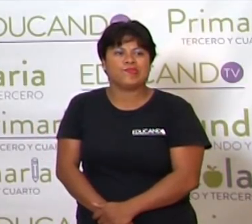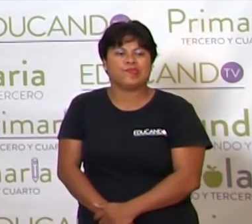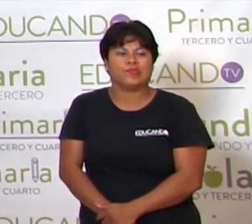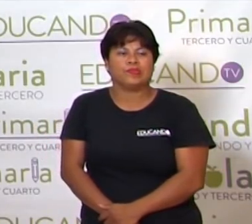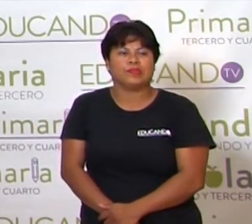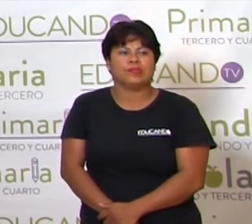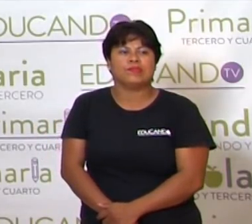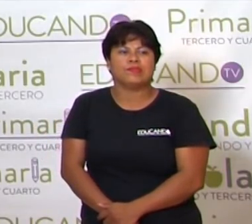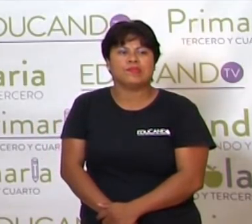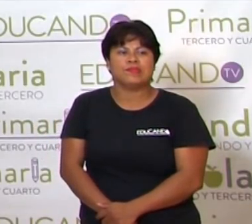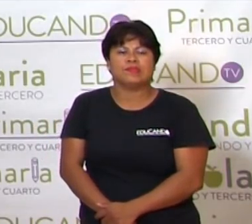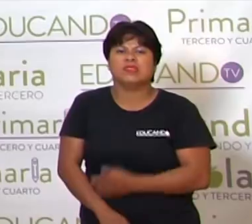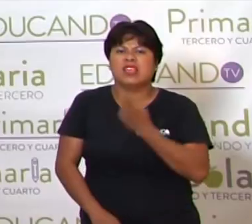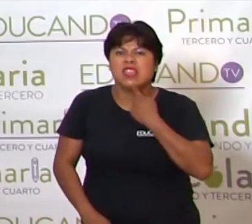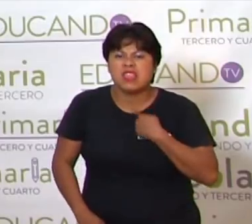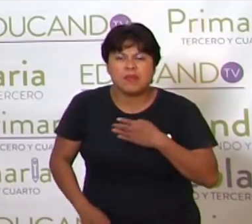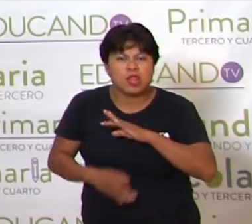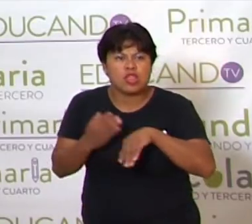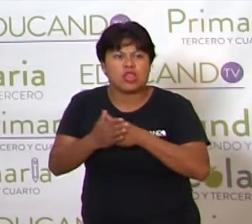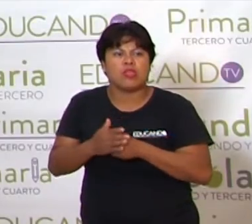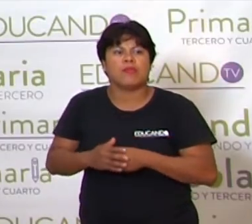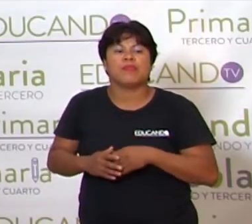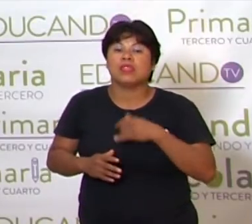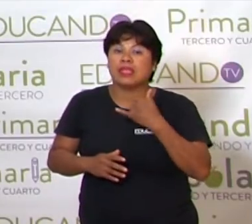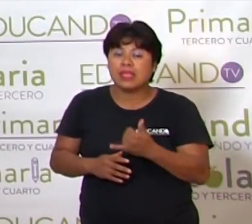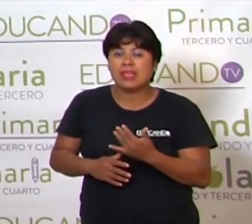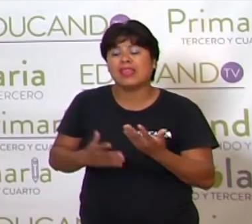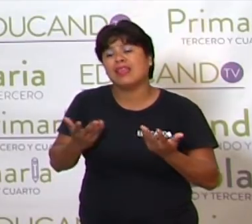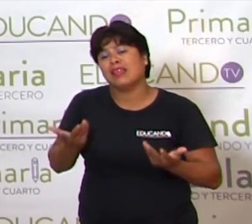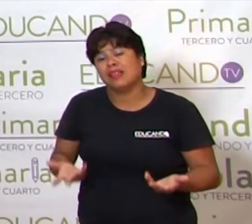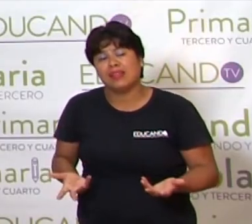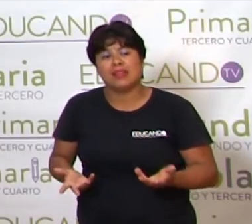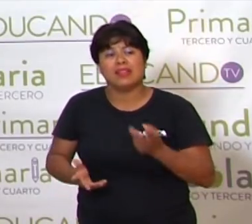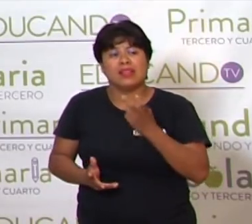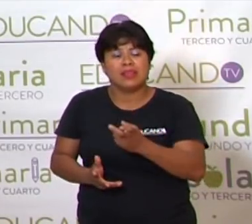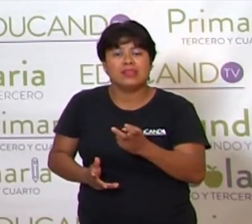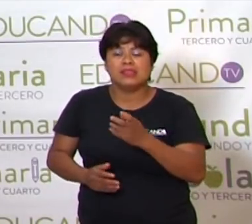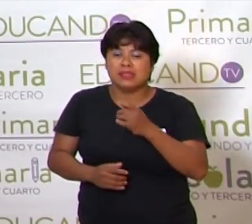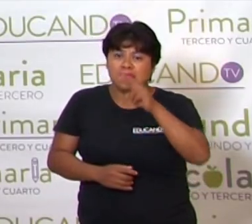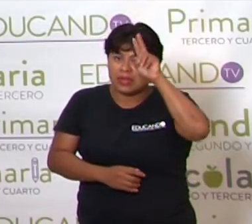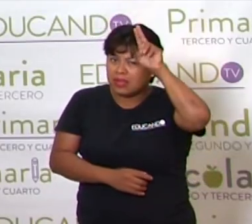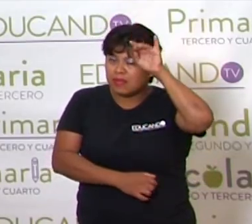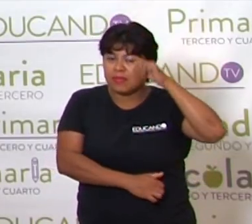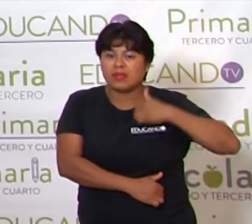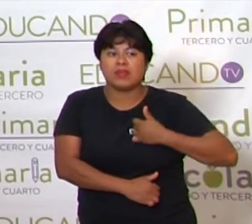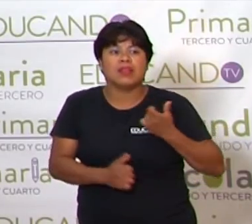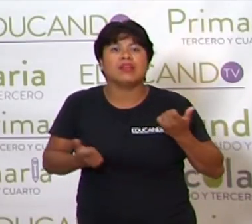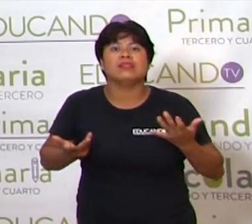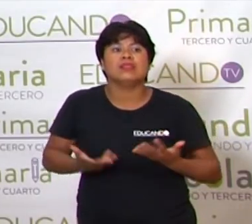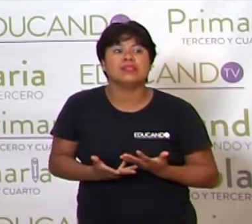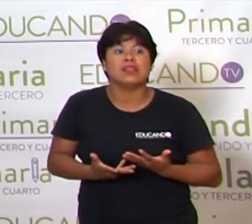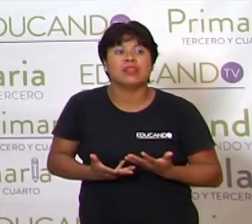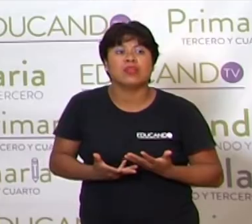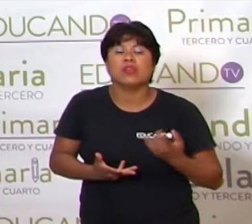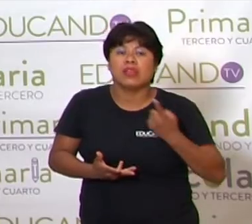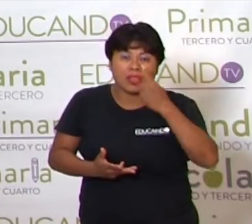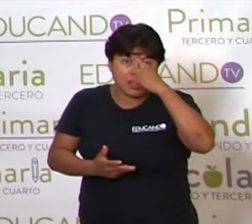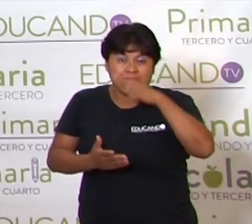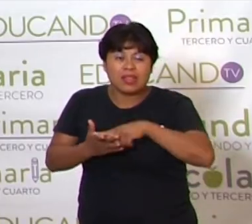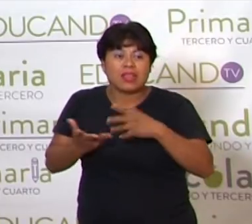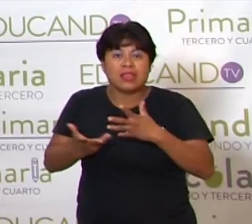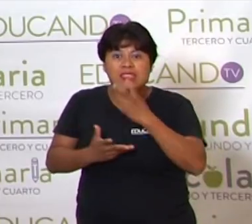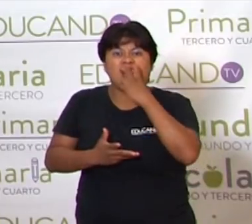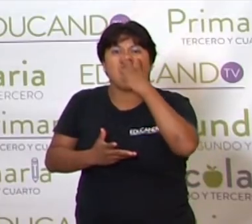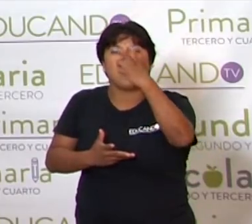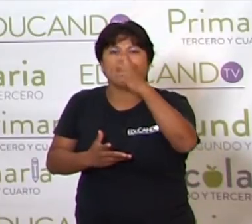Eso significa grito. Dímelo todo. Y la pobre arriera, ¿qué creen que está haciendo? ¿Qué creen que hace?